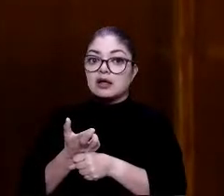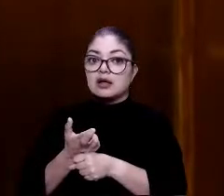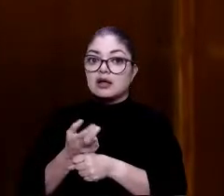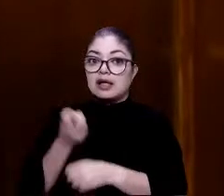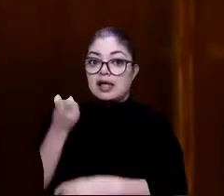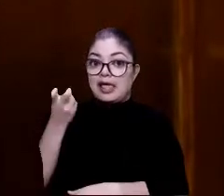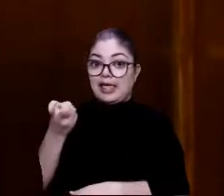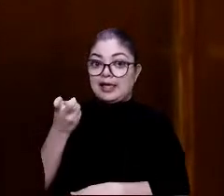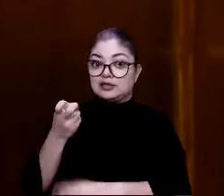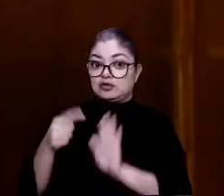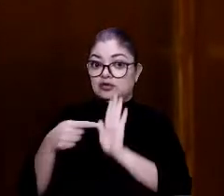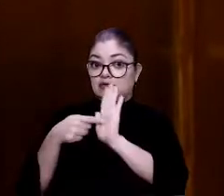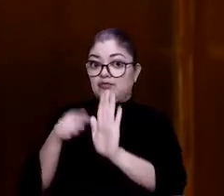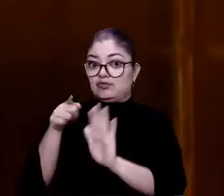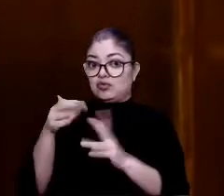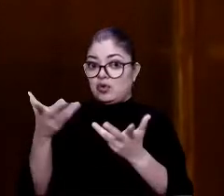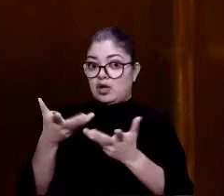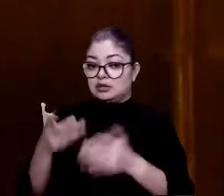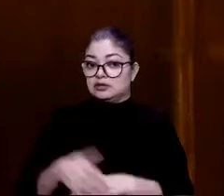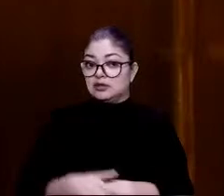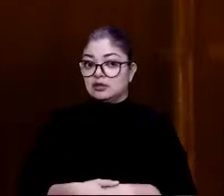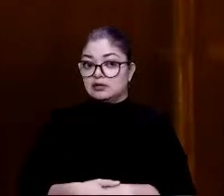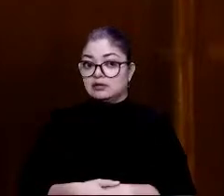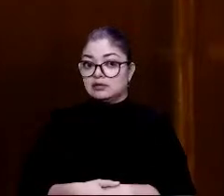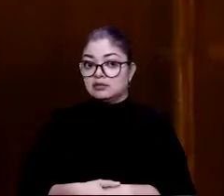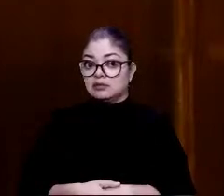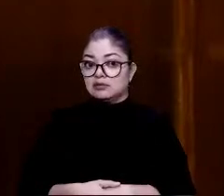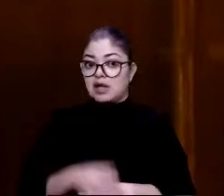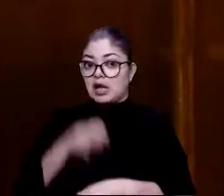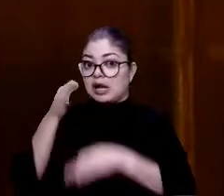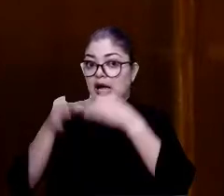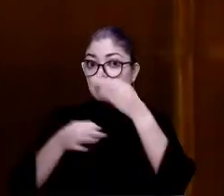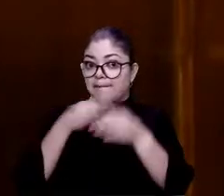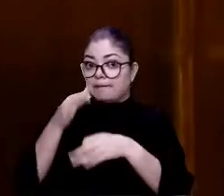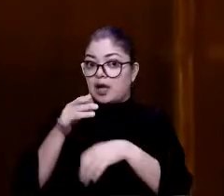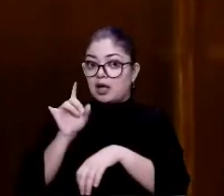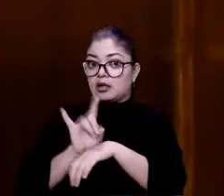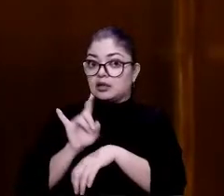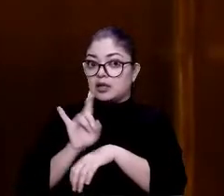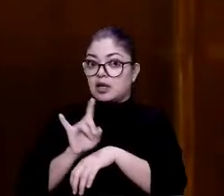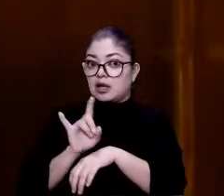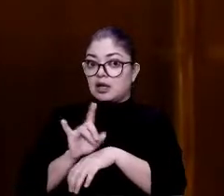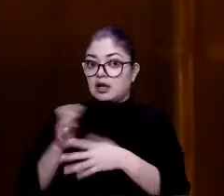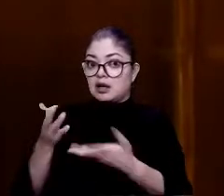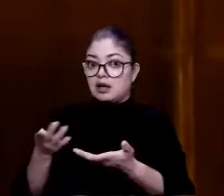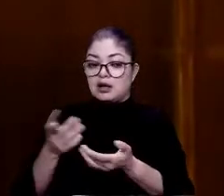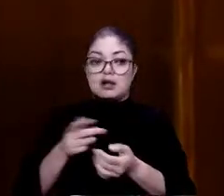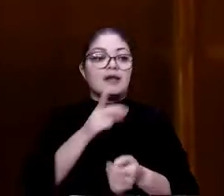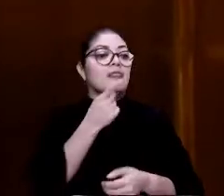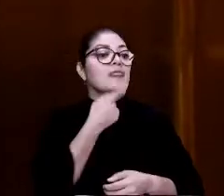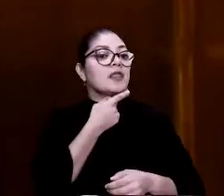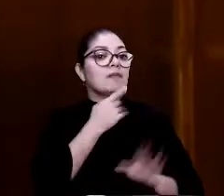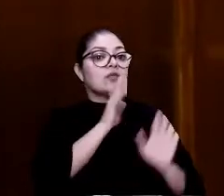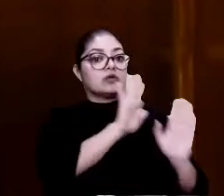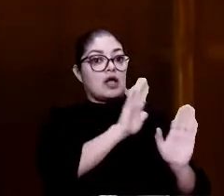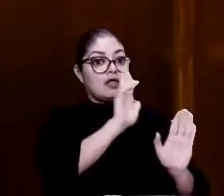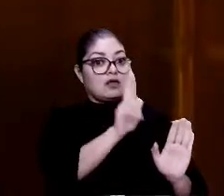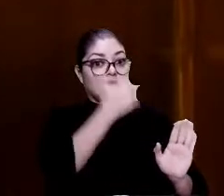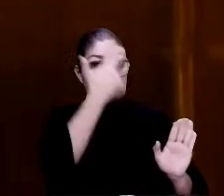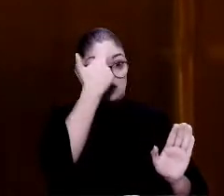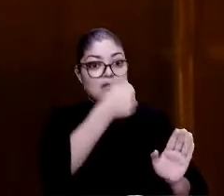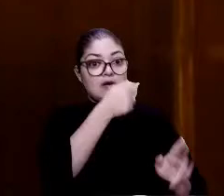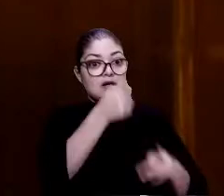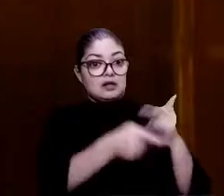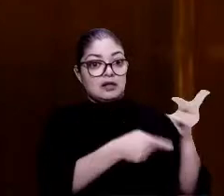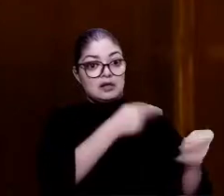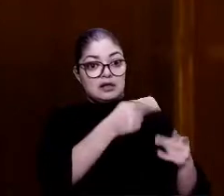esto es lo que usted ha estado haciendo, una diputado, campaña disfrazada diputado Isaac con recursos Montoya, públicos. Le recuerdo que esta